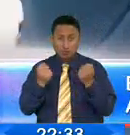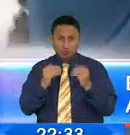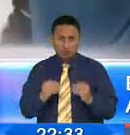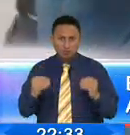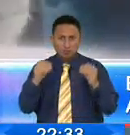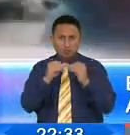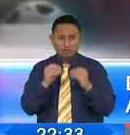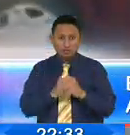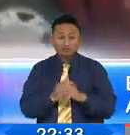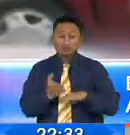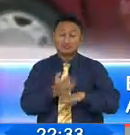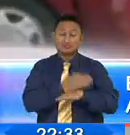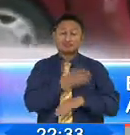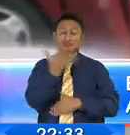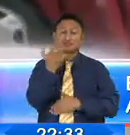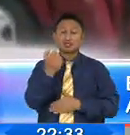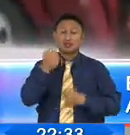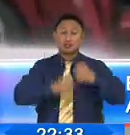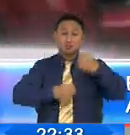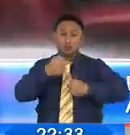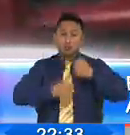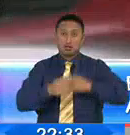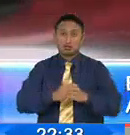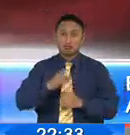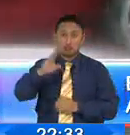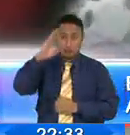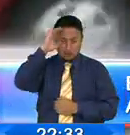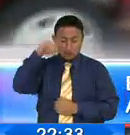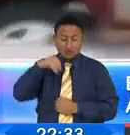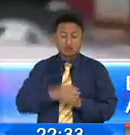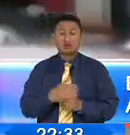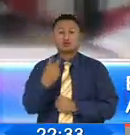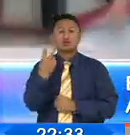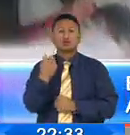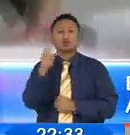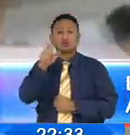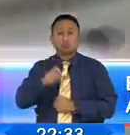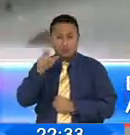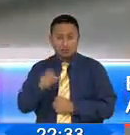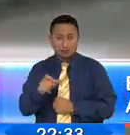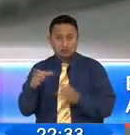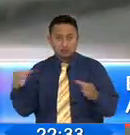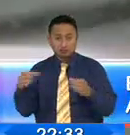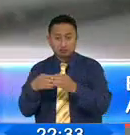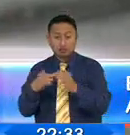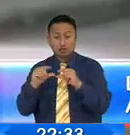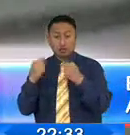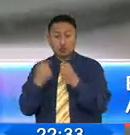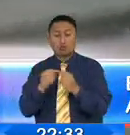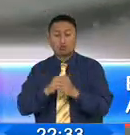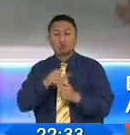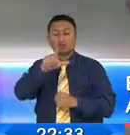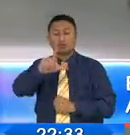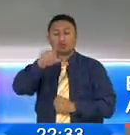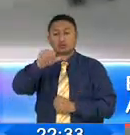incluso el pasado 15 de mayo, la policía detuvo a 12 sujetos que pertenecerían a la banda de los Lagartos. Como resultado de